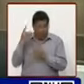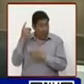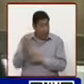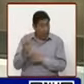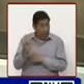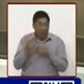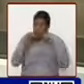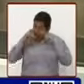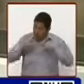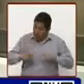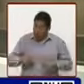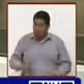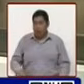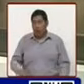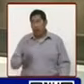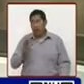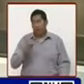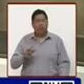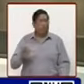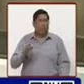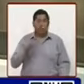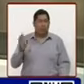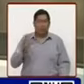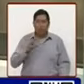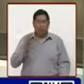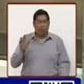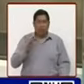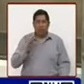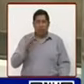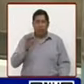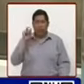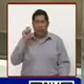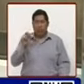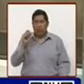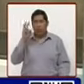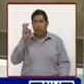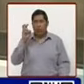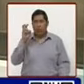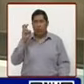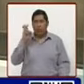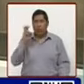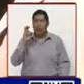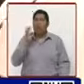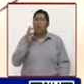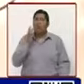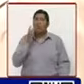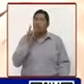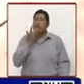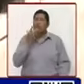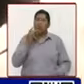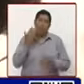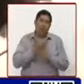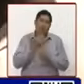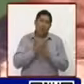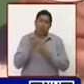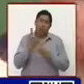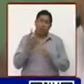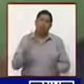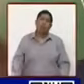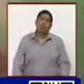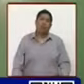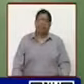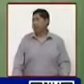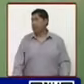esa investigación? No, era el punto era indicios de bullying.